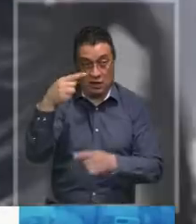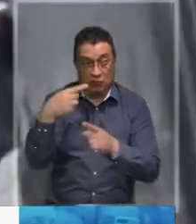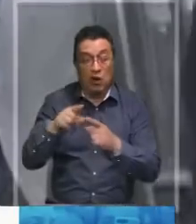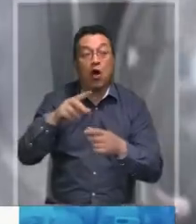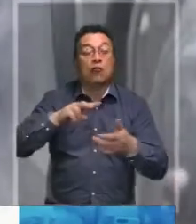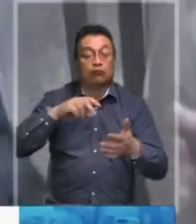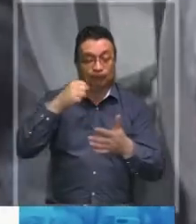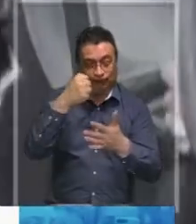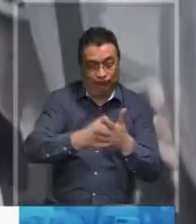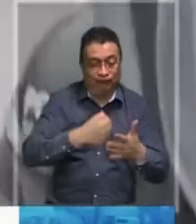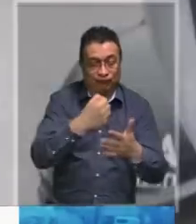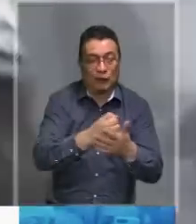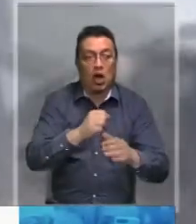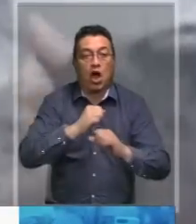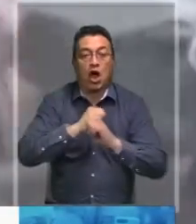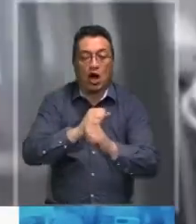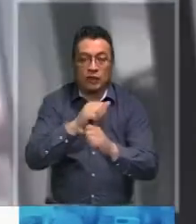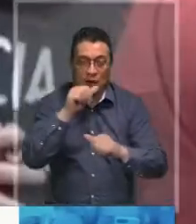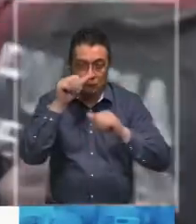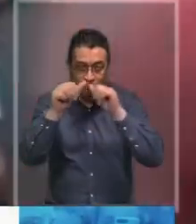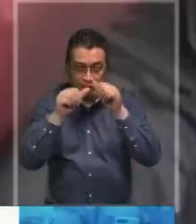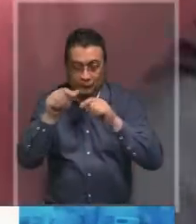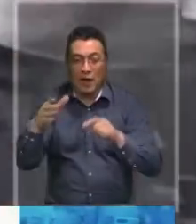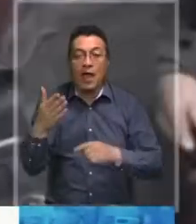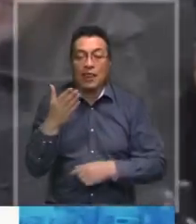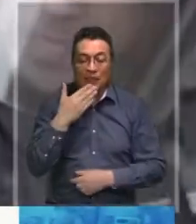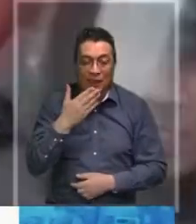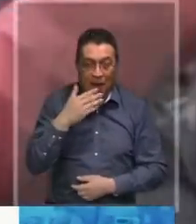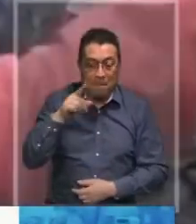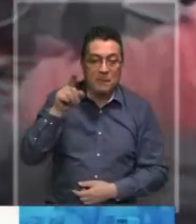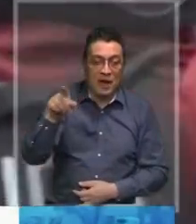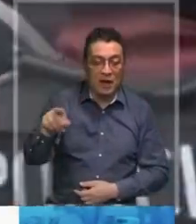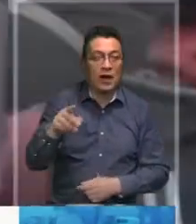el narcotráfico y el crimen organizado en Rosario, un tema que será